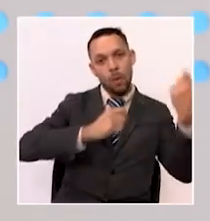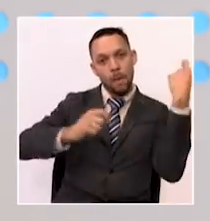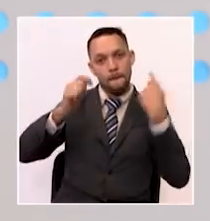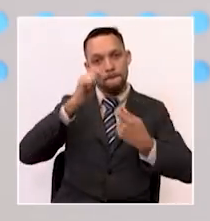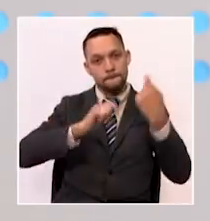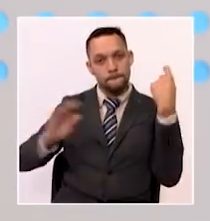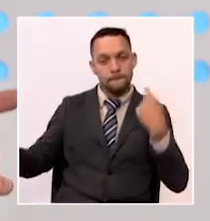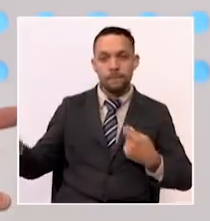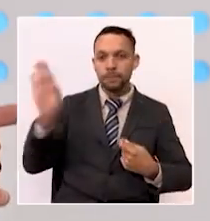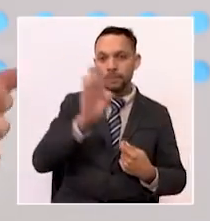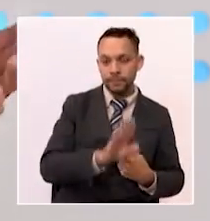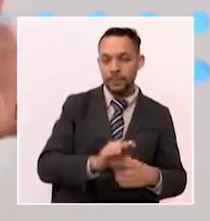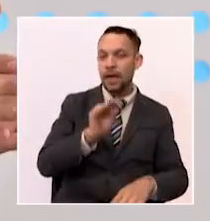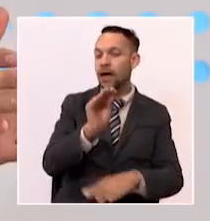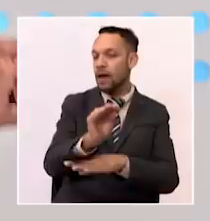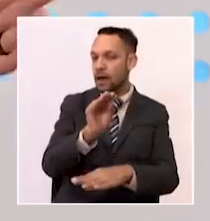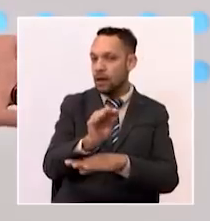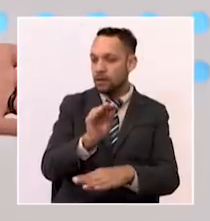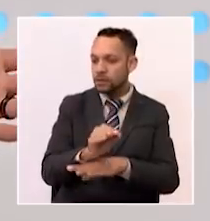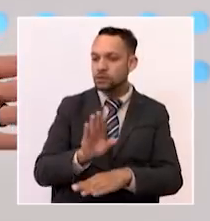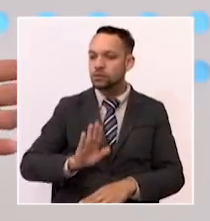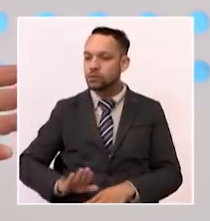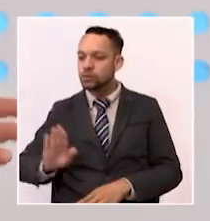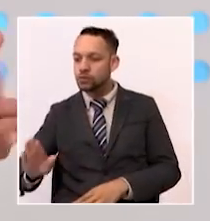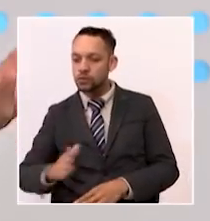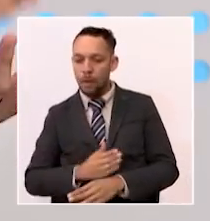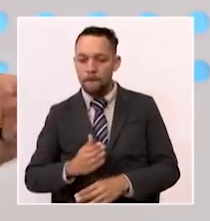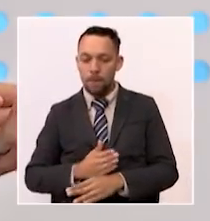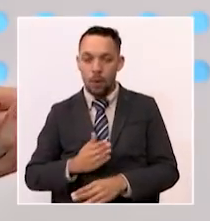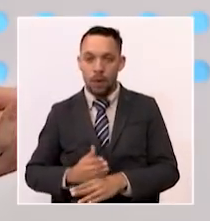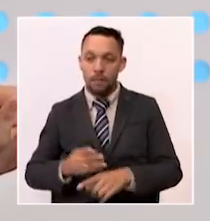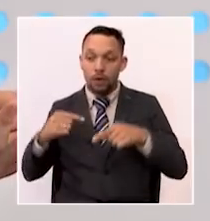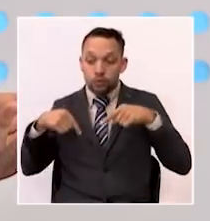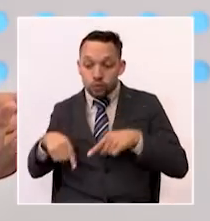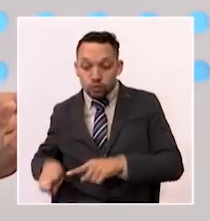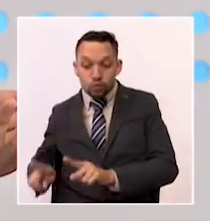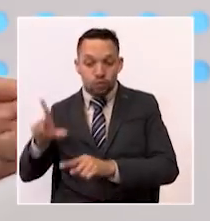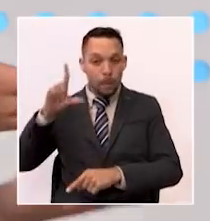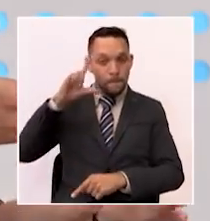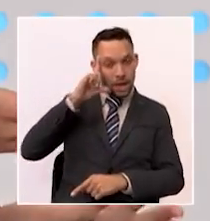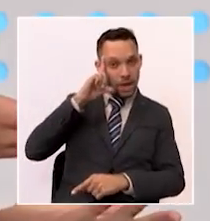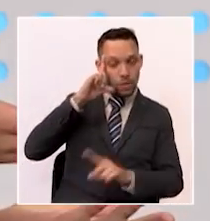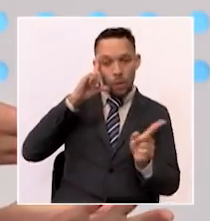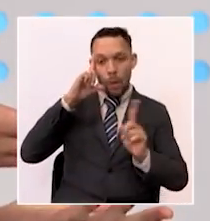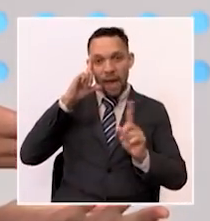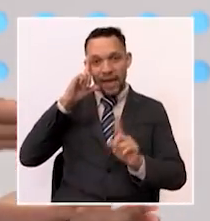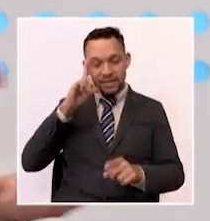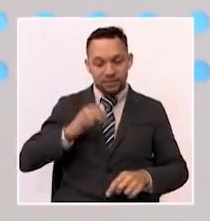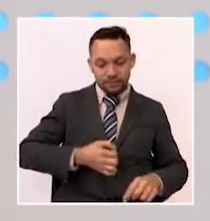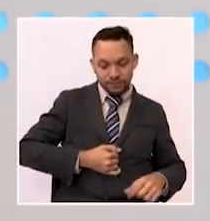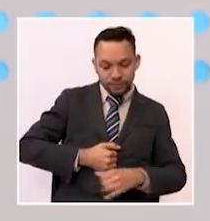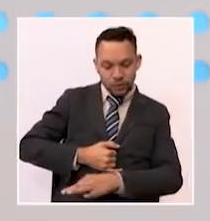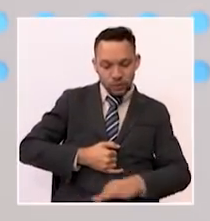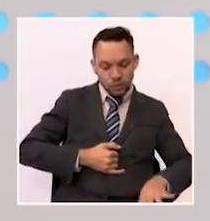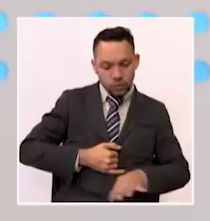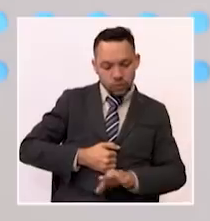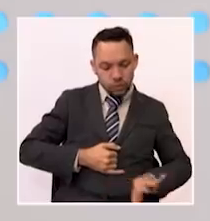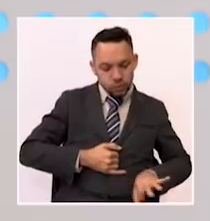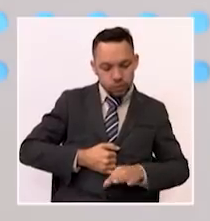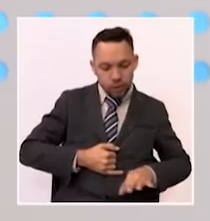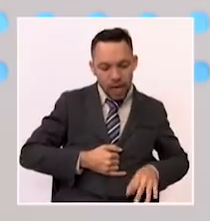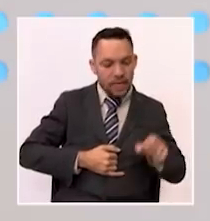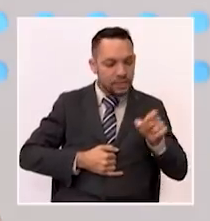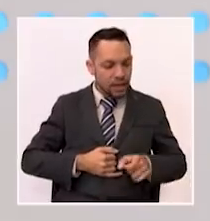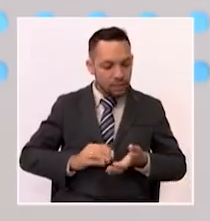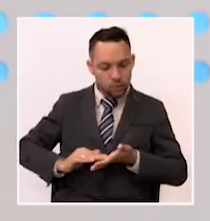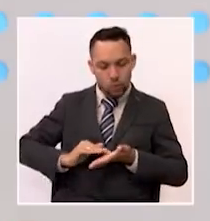porque si bien el problema no es en la vagina como tal, es en el colon, y si no solucionamos eso, por más de que le